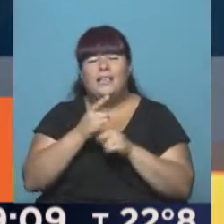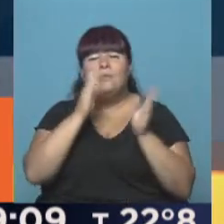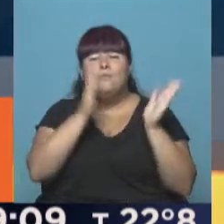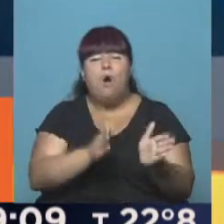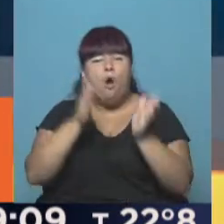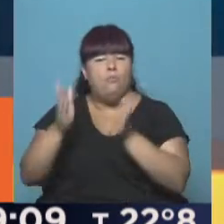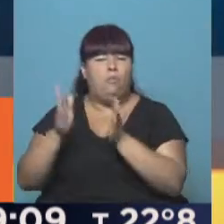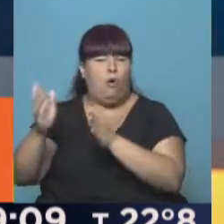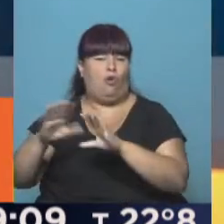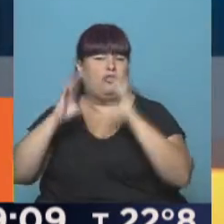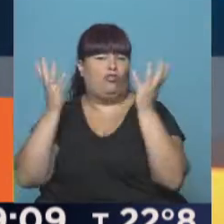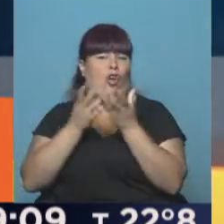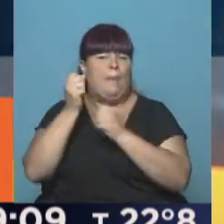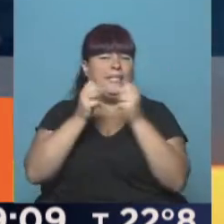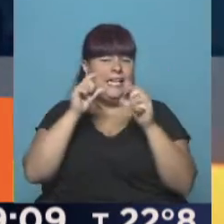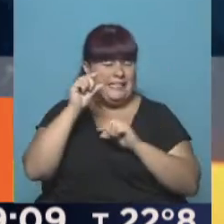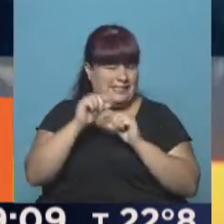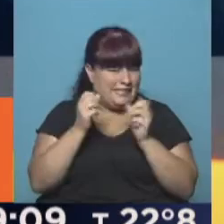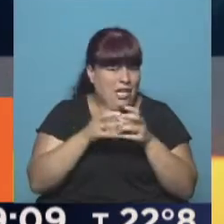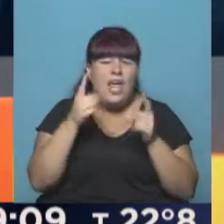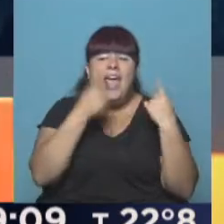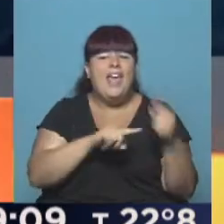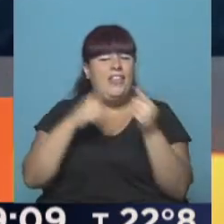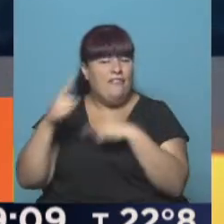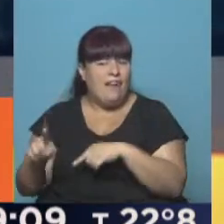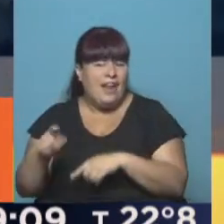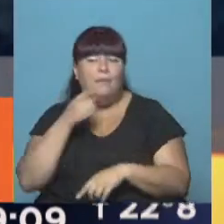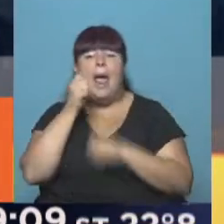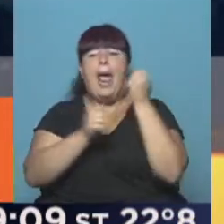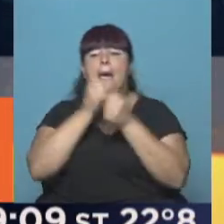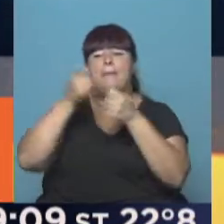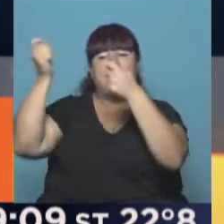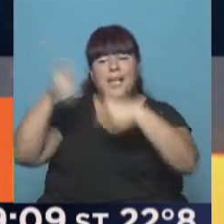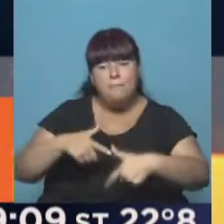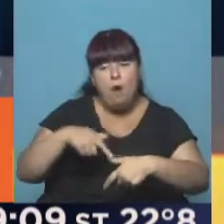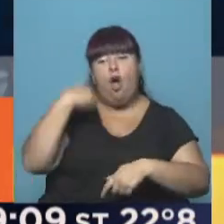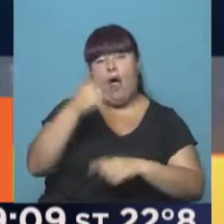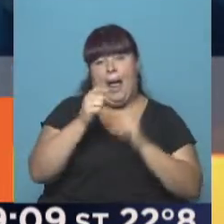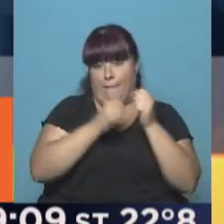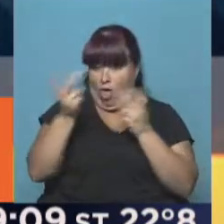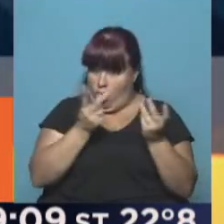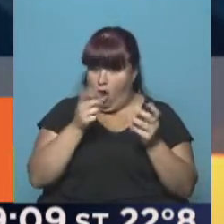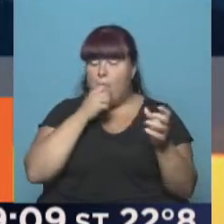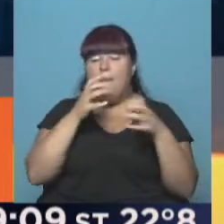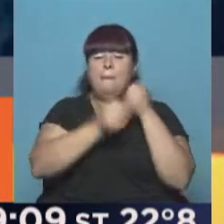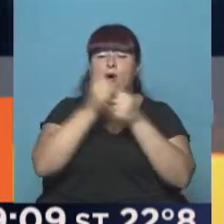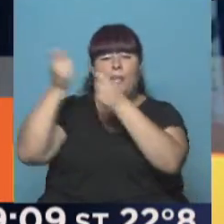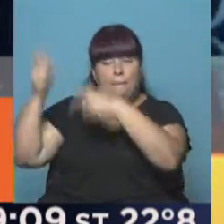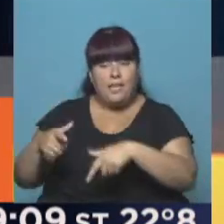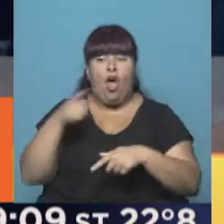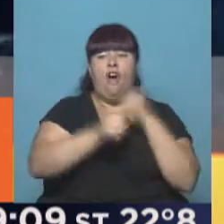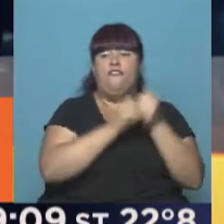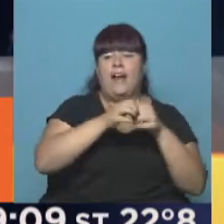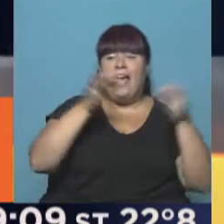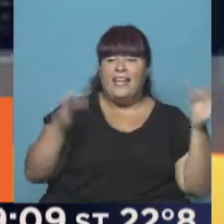del universo pymes porque no es lo mismo una empresa importadora vienen siendo primeras dos empresas importadoras que la